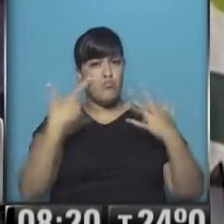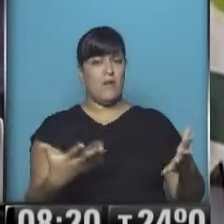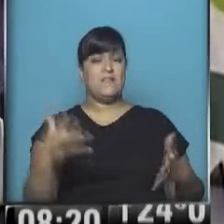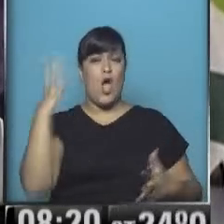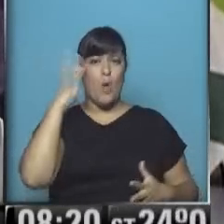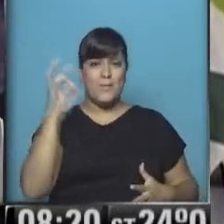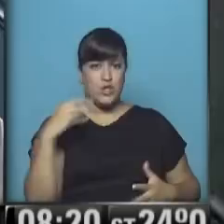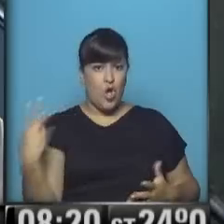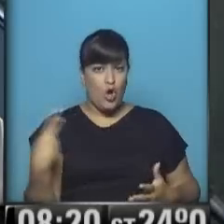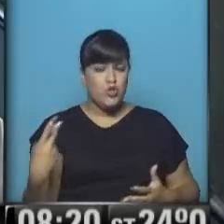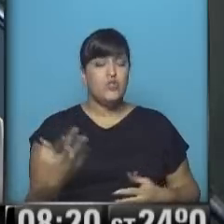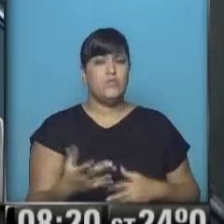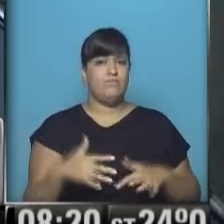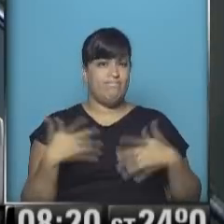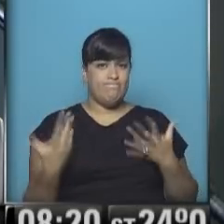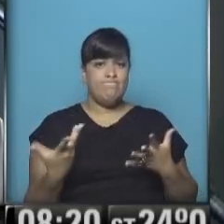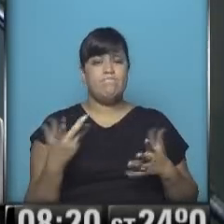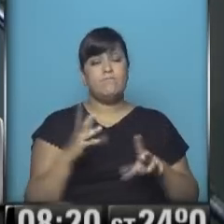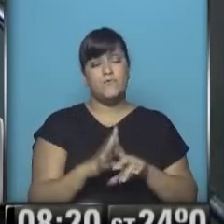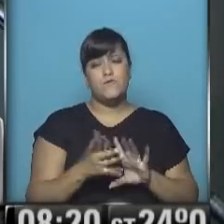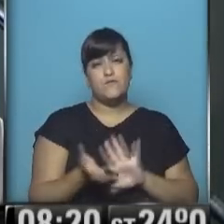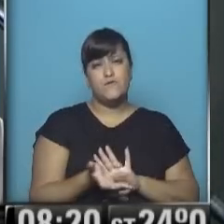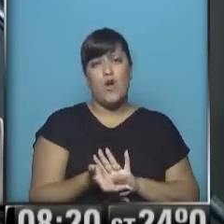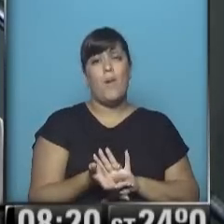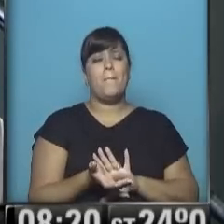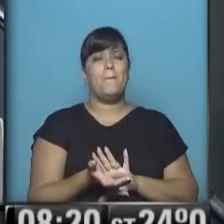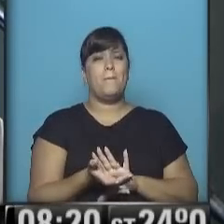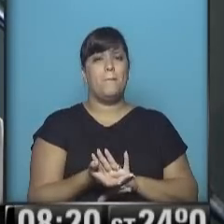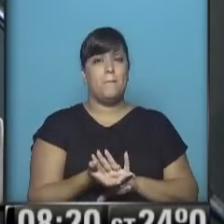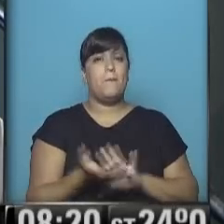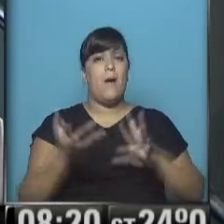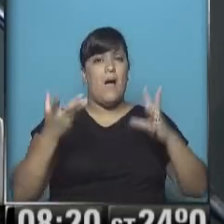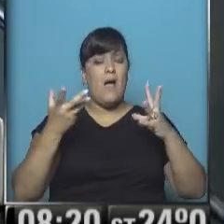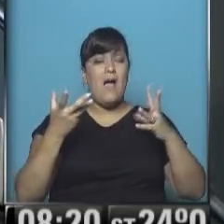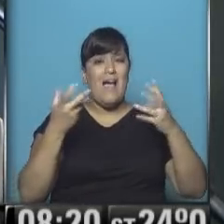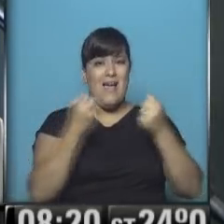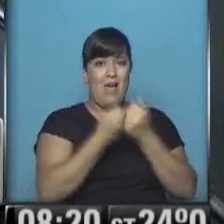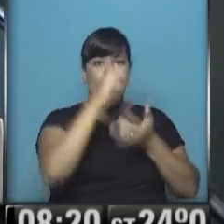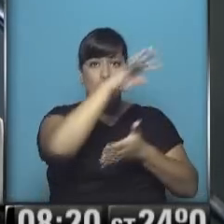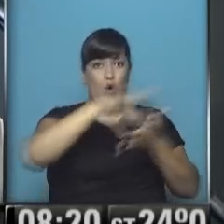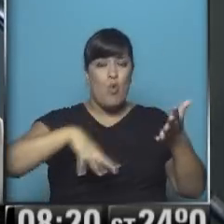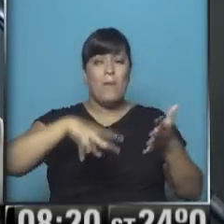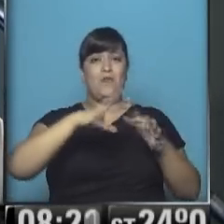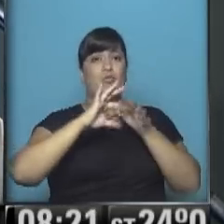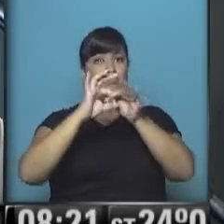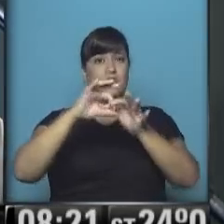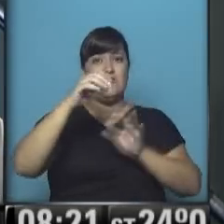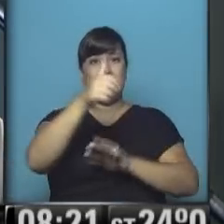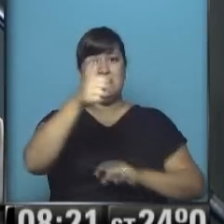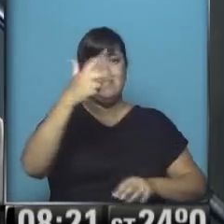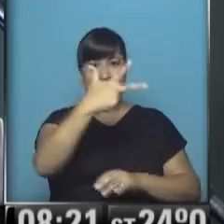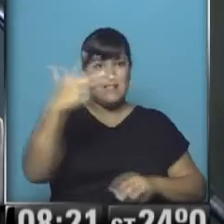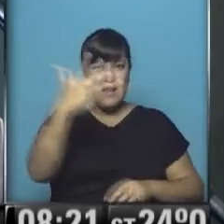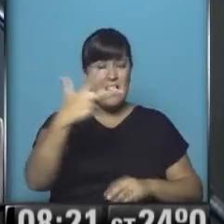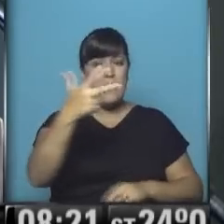entendemos claramente que pretender asociar ese documento a la AAA es una bajeza típica de